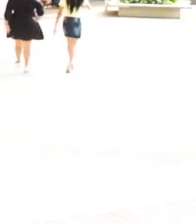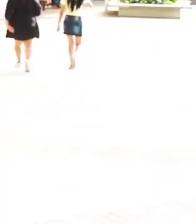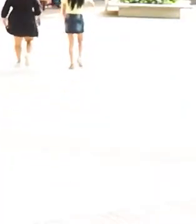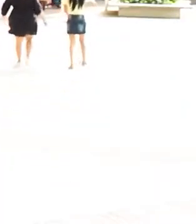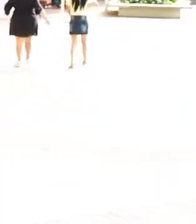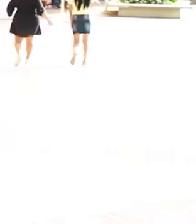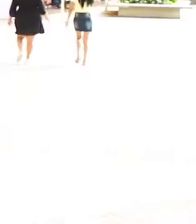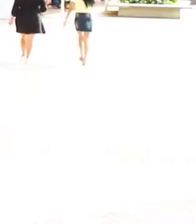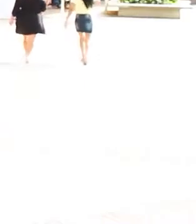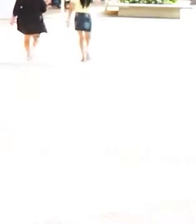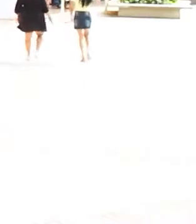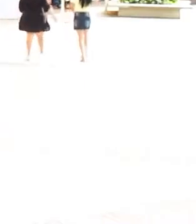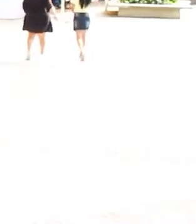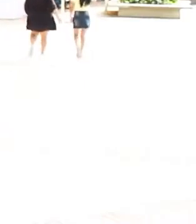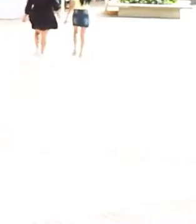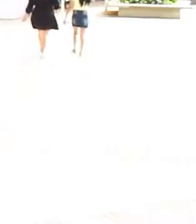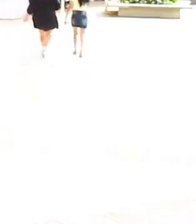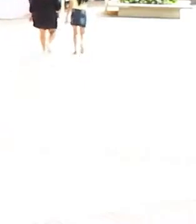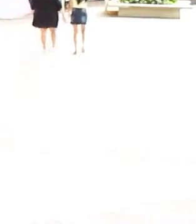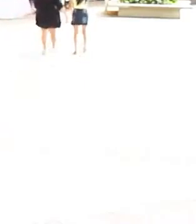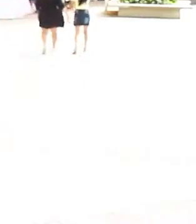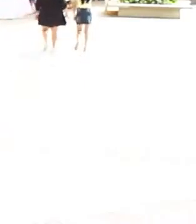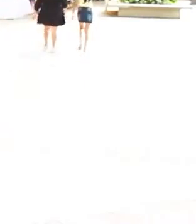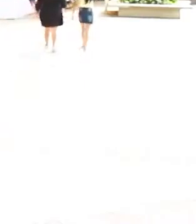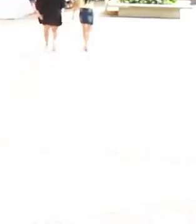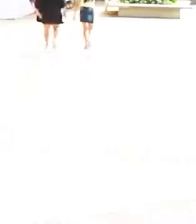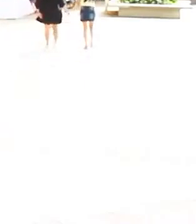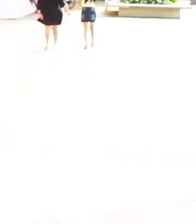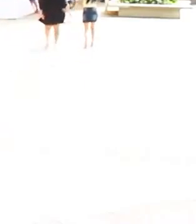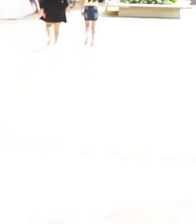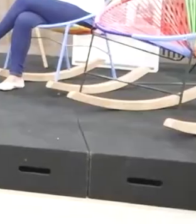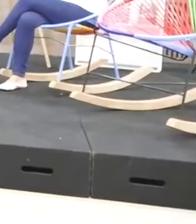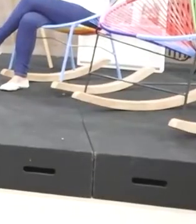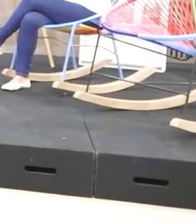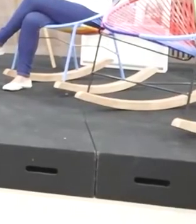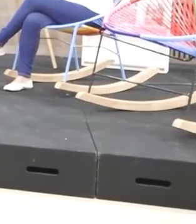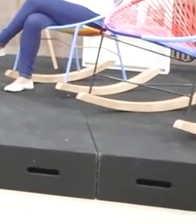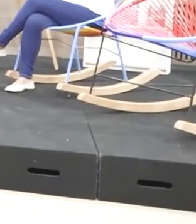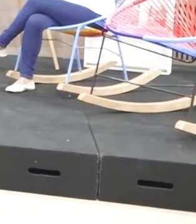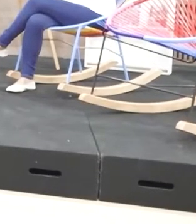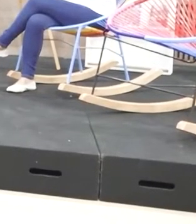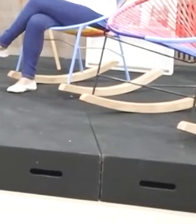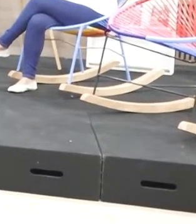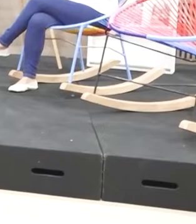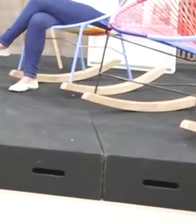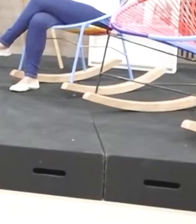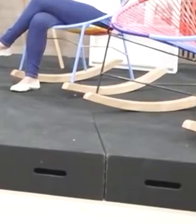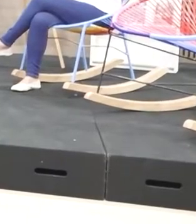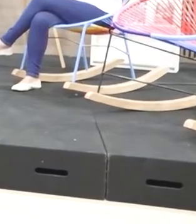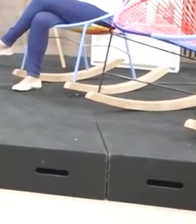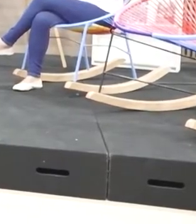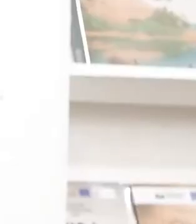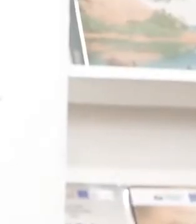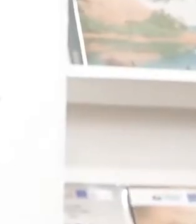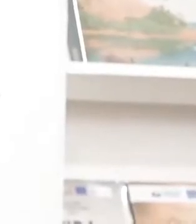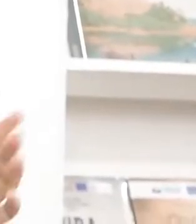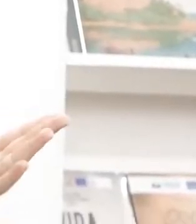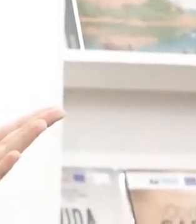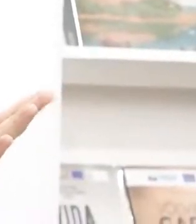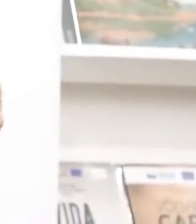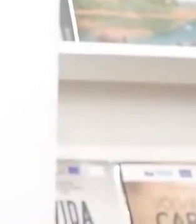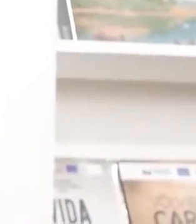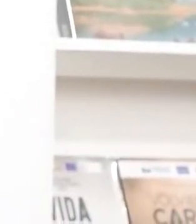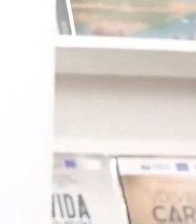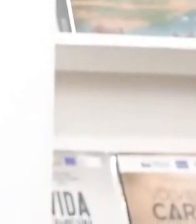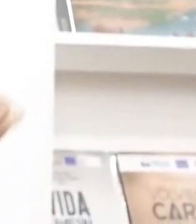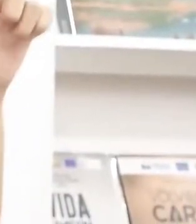pertinente y anhelado por nosotros, la comunidad sorda, porque estamos dando y es bueno tener